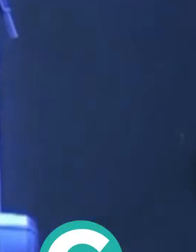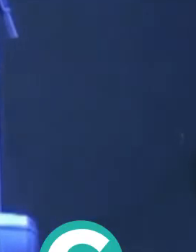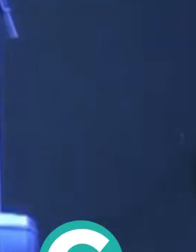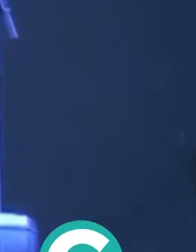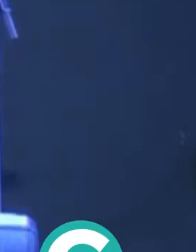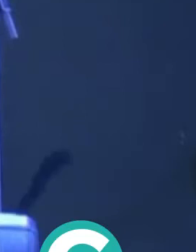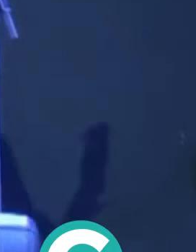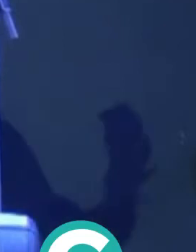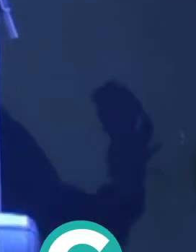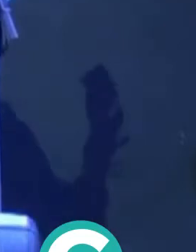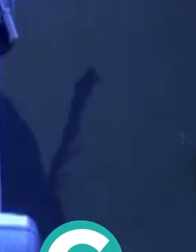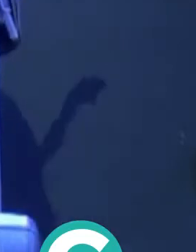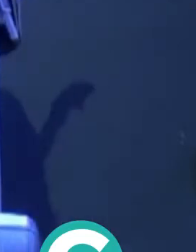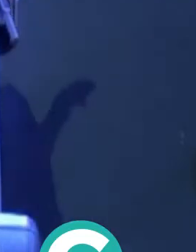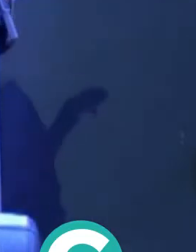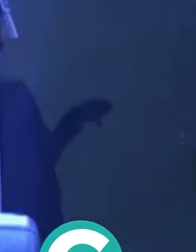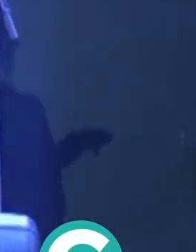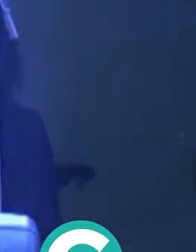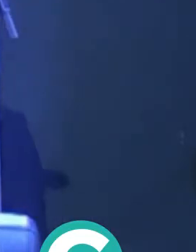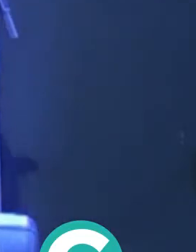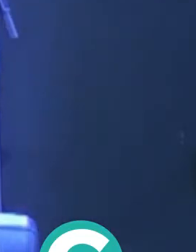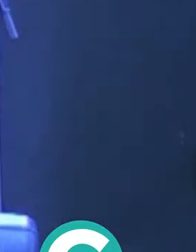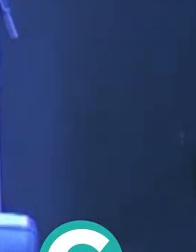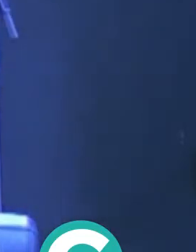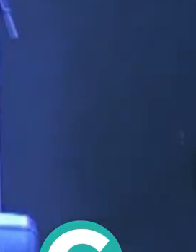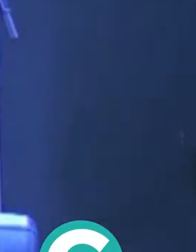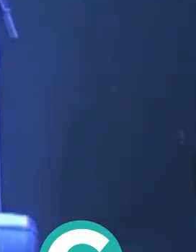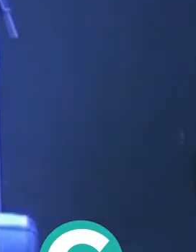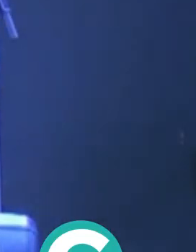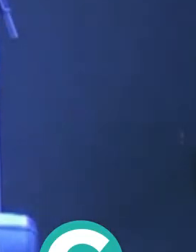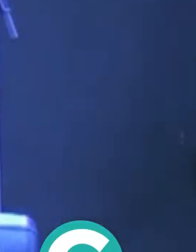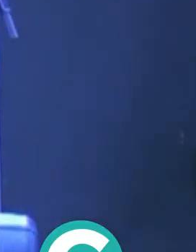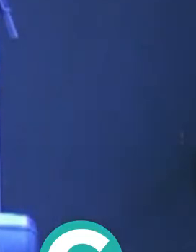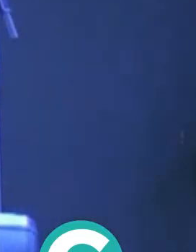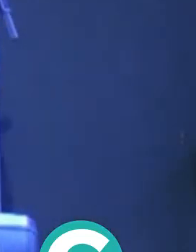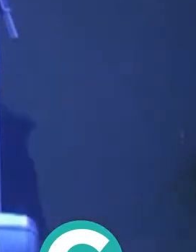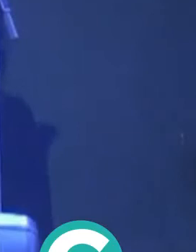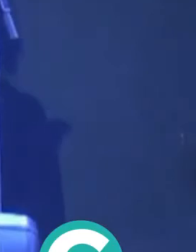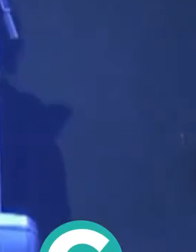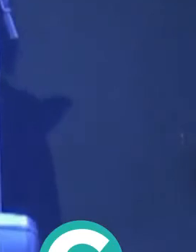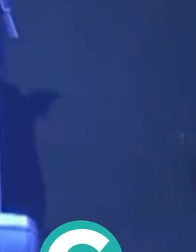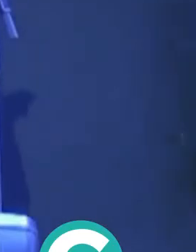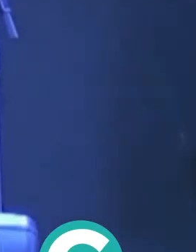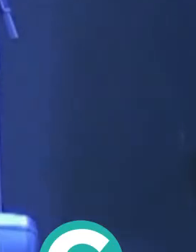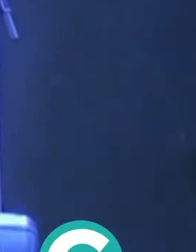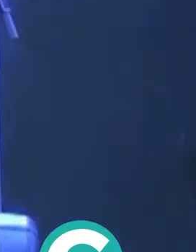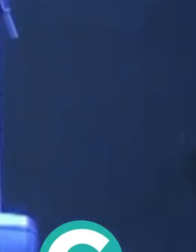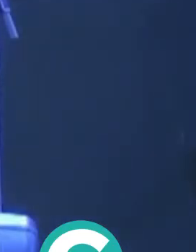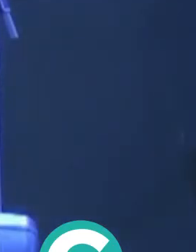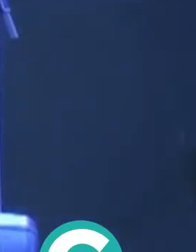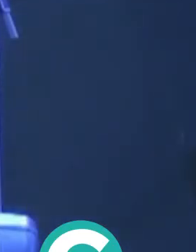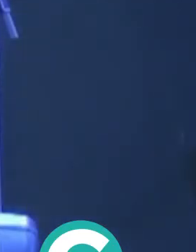de doncellas, por si surge algún enredo. Ahora sé de dónde viene lo del buscón de Quevedo.